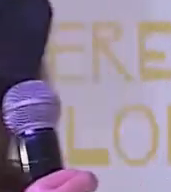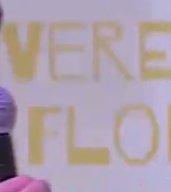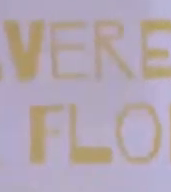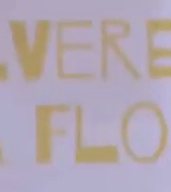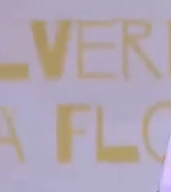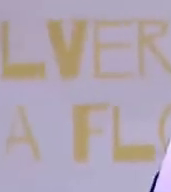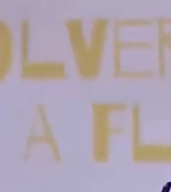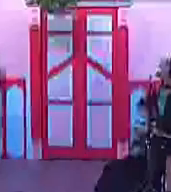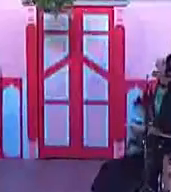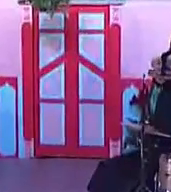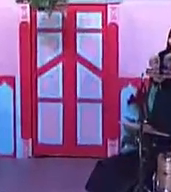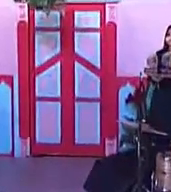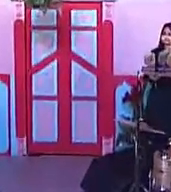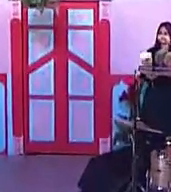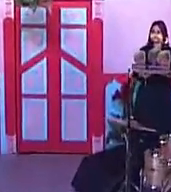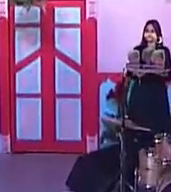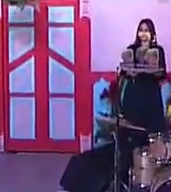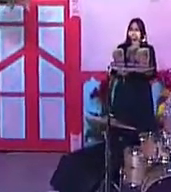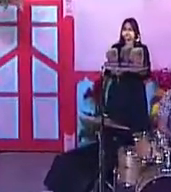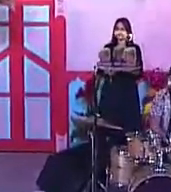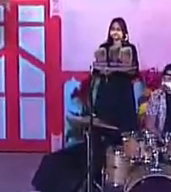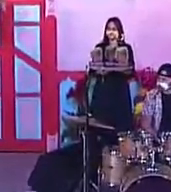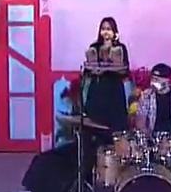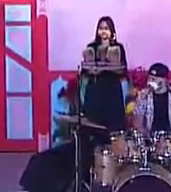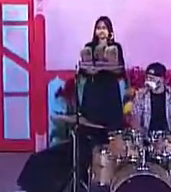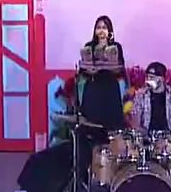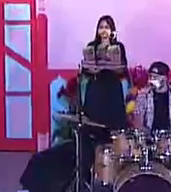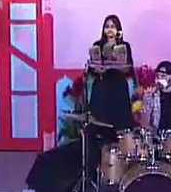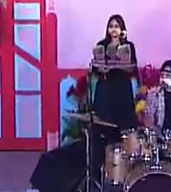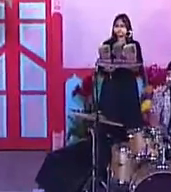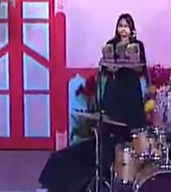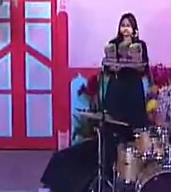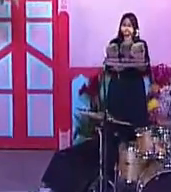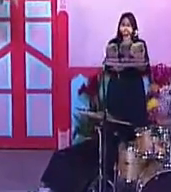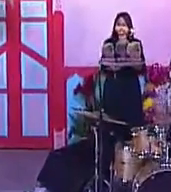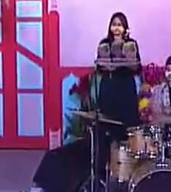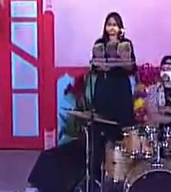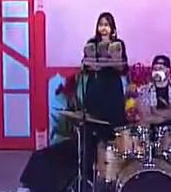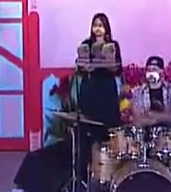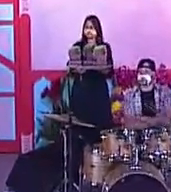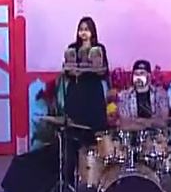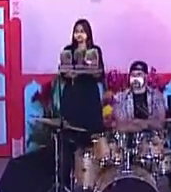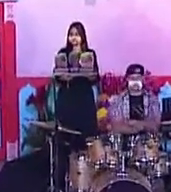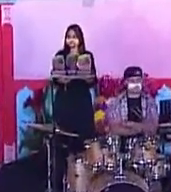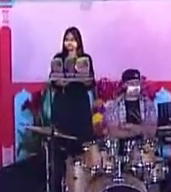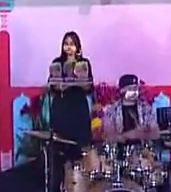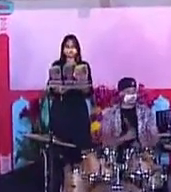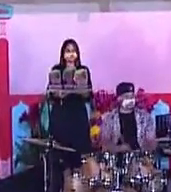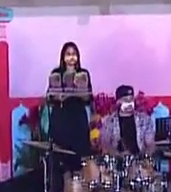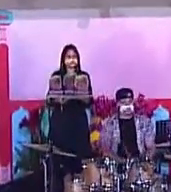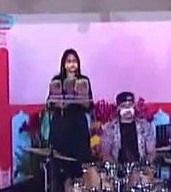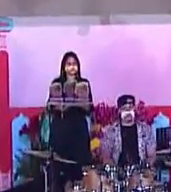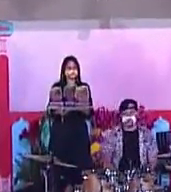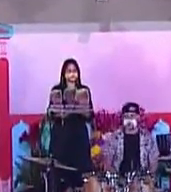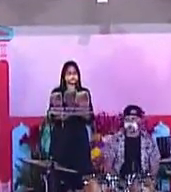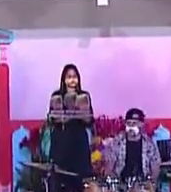posible aquí están entonces quienes harán esta noche posible la entrega de los premios bueno comenzar por